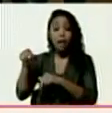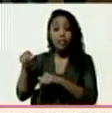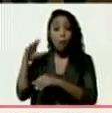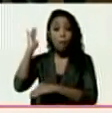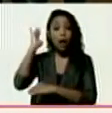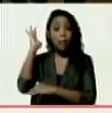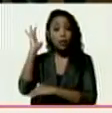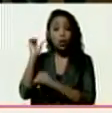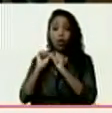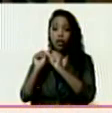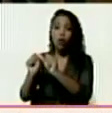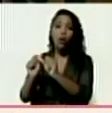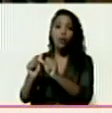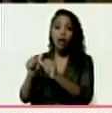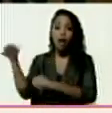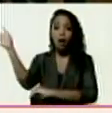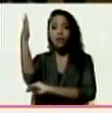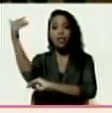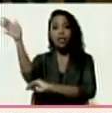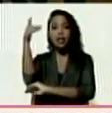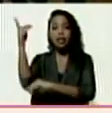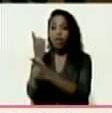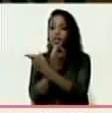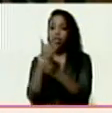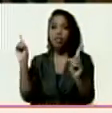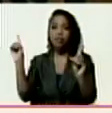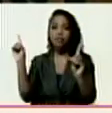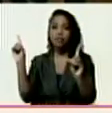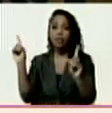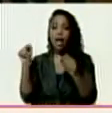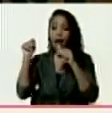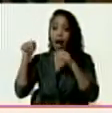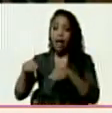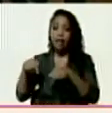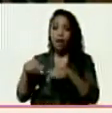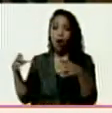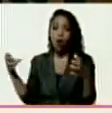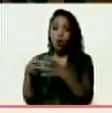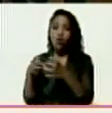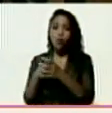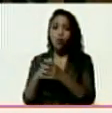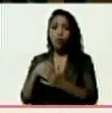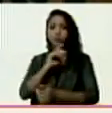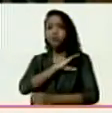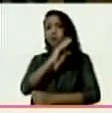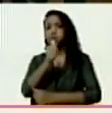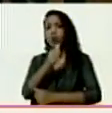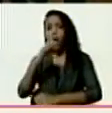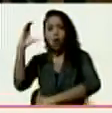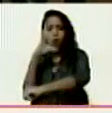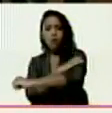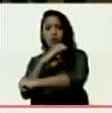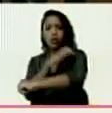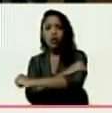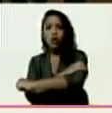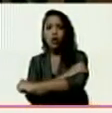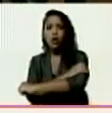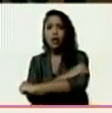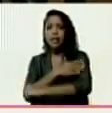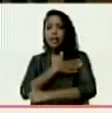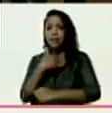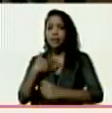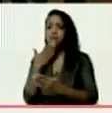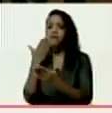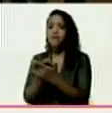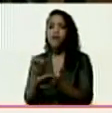seguimos enarbolando las banderas de la democracia. Esta es una junta directiva de una oposición que presenta una